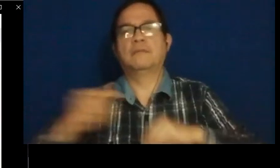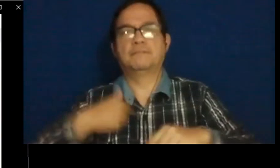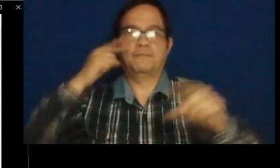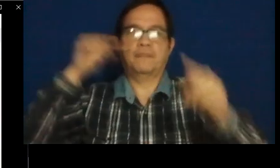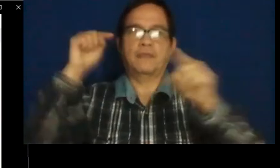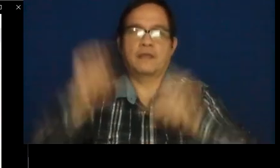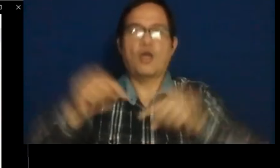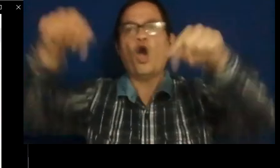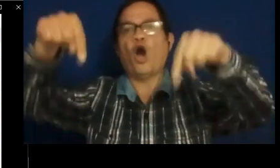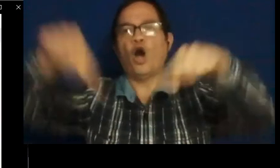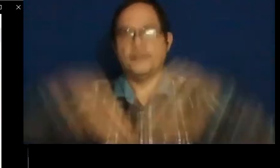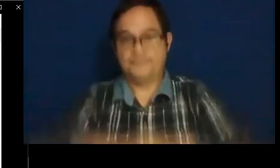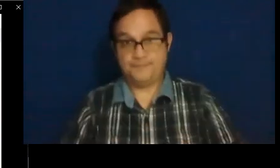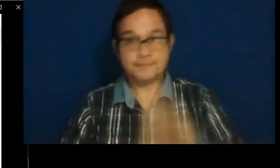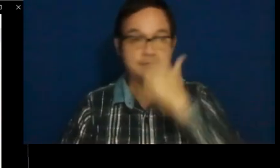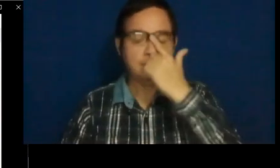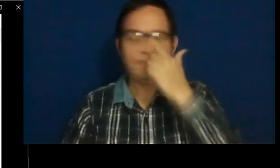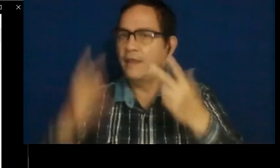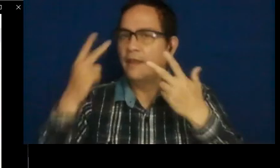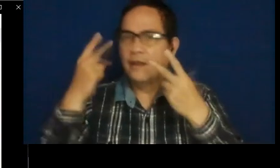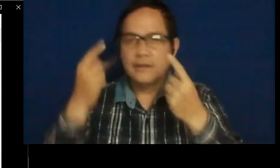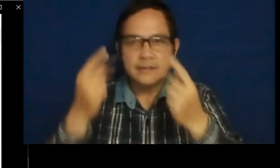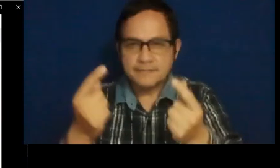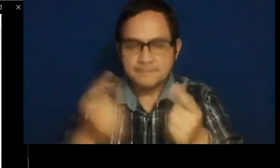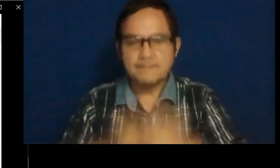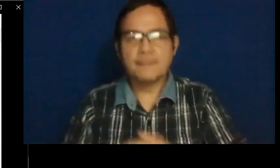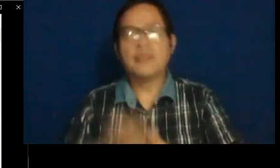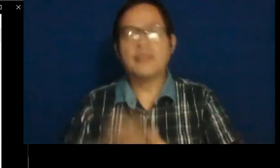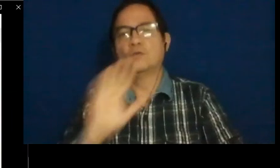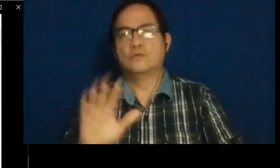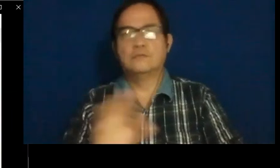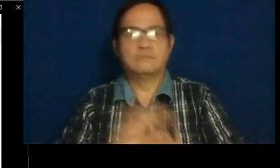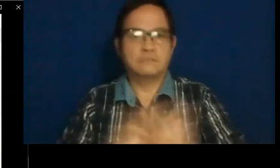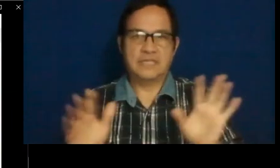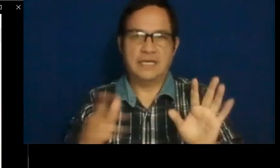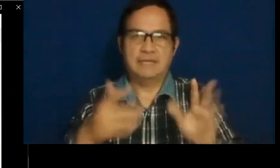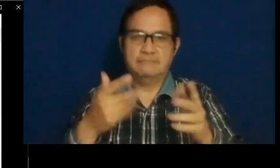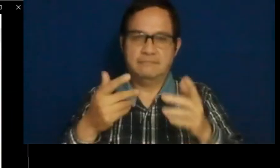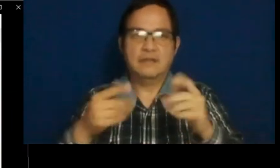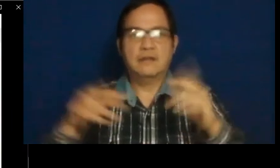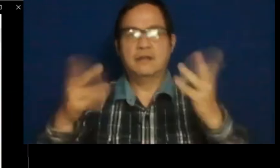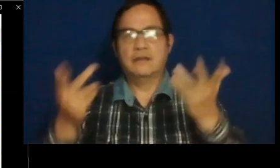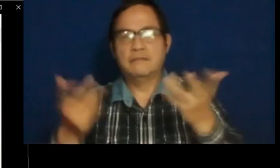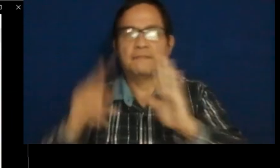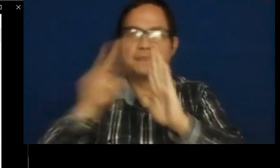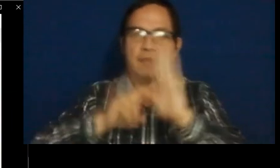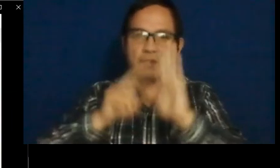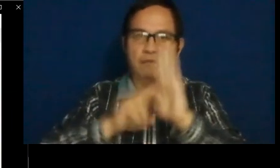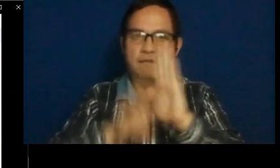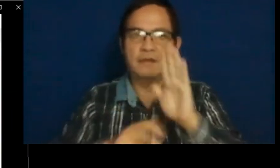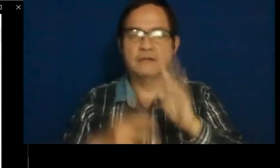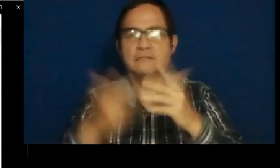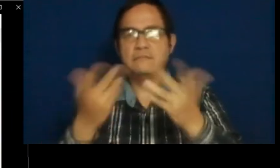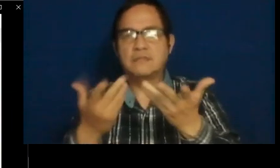día de hoy. Bien, rápidamente, visto esta parte teórica, nosotros vamos entonces a entrar a los elementos